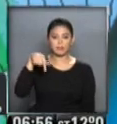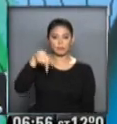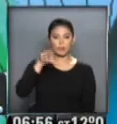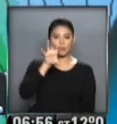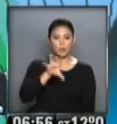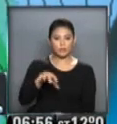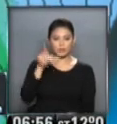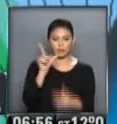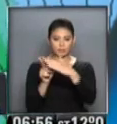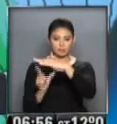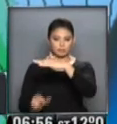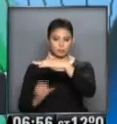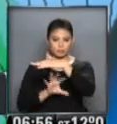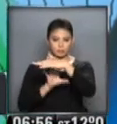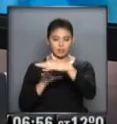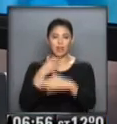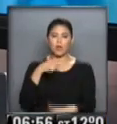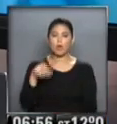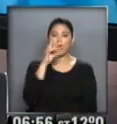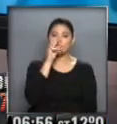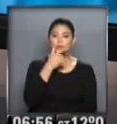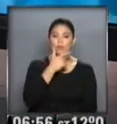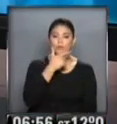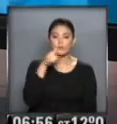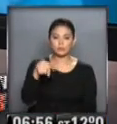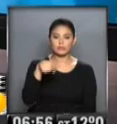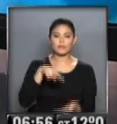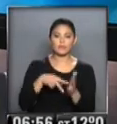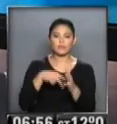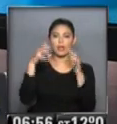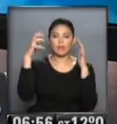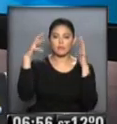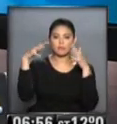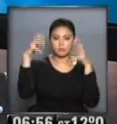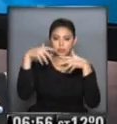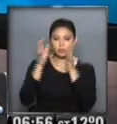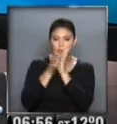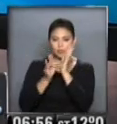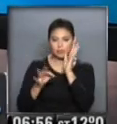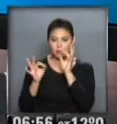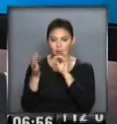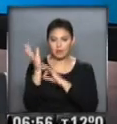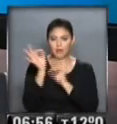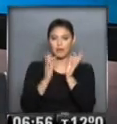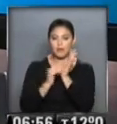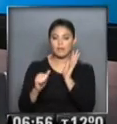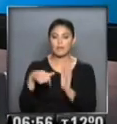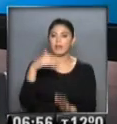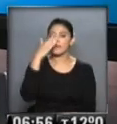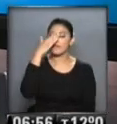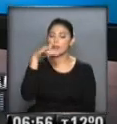nevadas! ¡Azul fuerte! En el norte nada de lluvias. Miércoles, jueves, viernes,